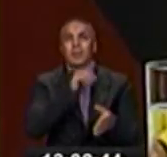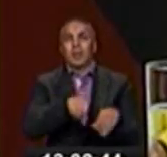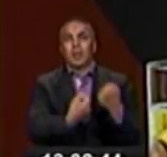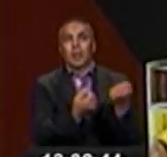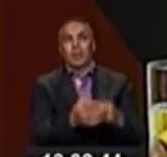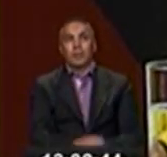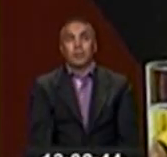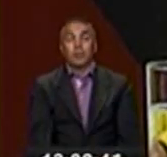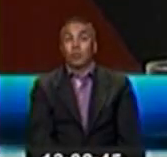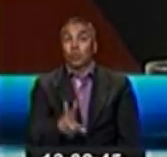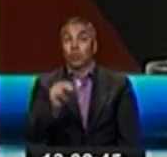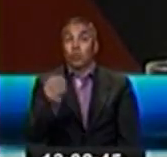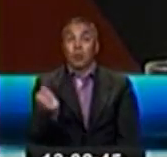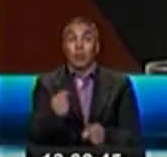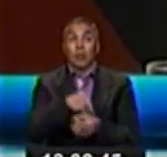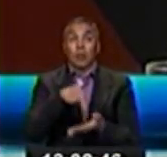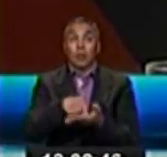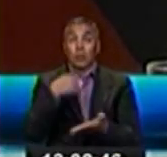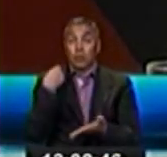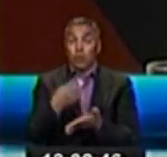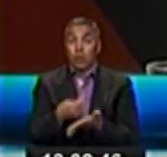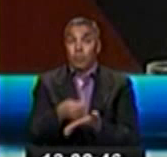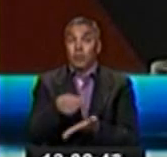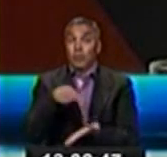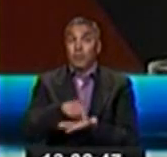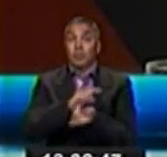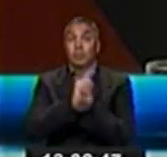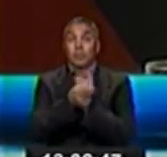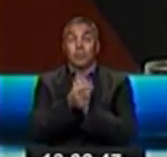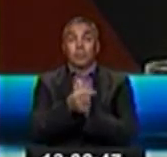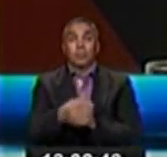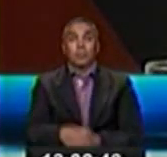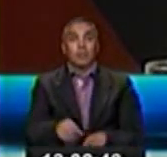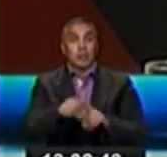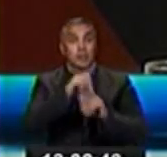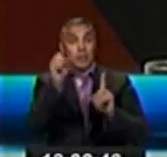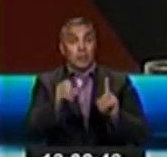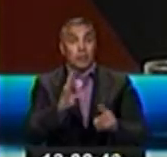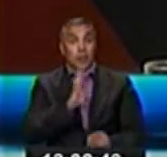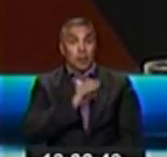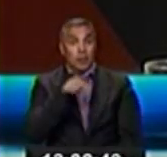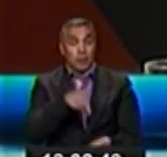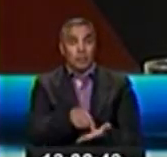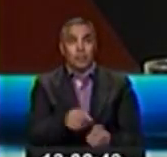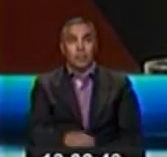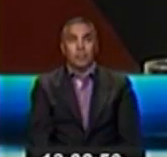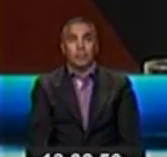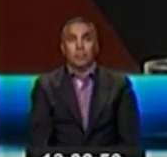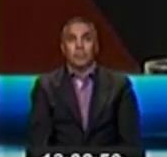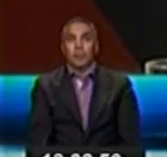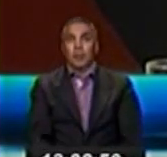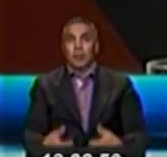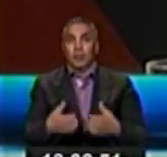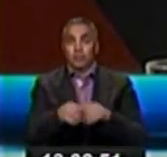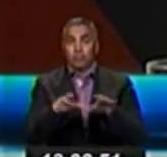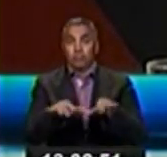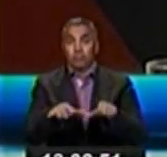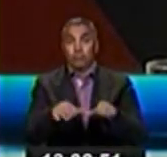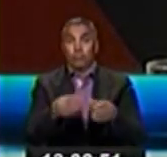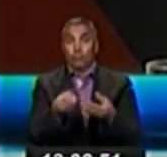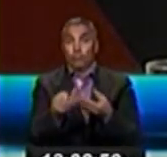Si no realizamos estas adquisiciones y este cambio de la parte técnica informática de los equipos